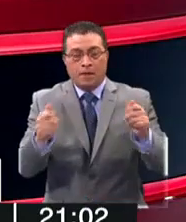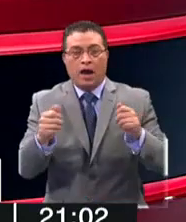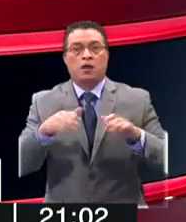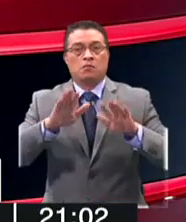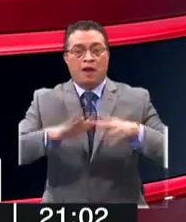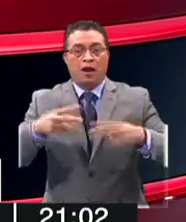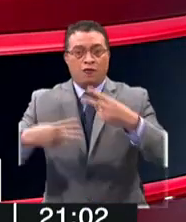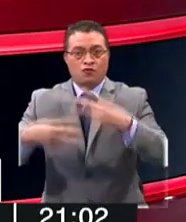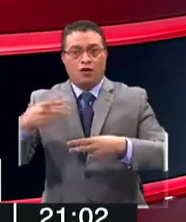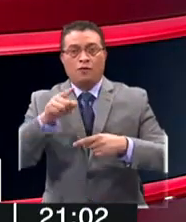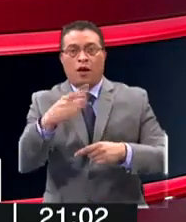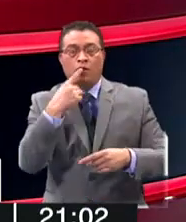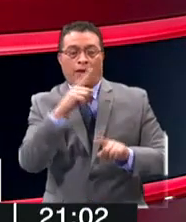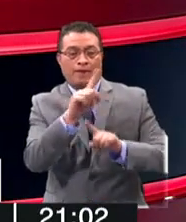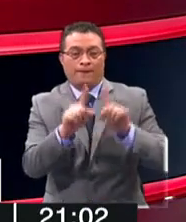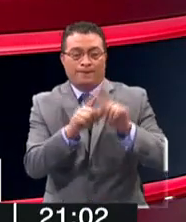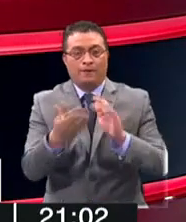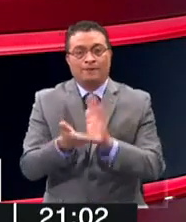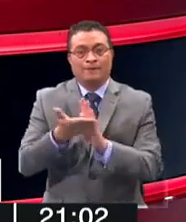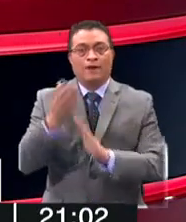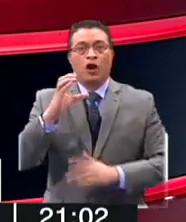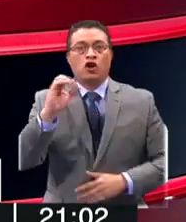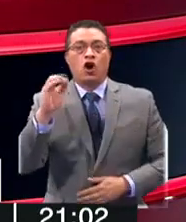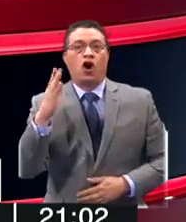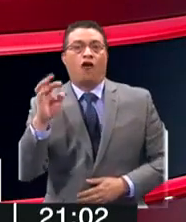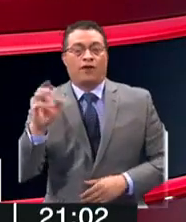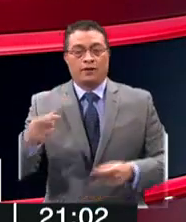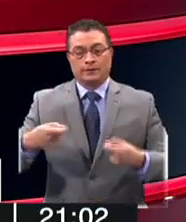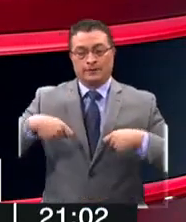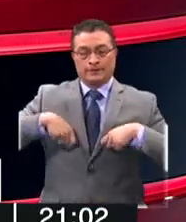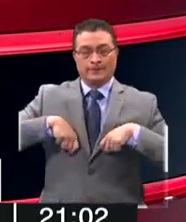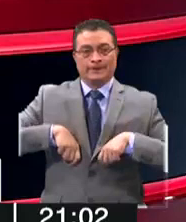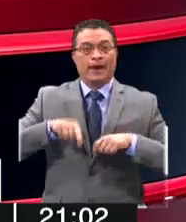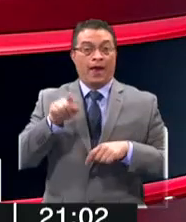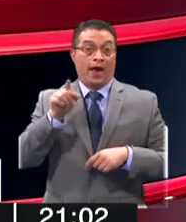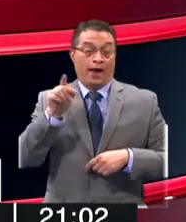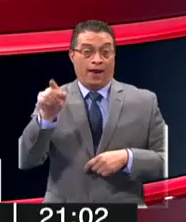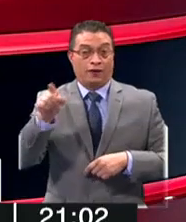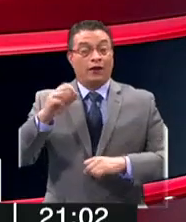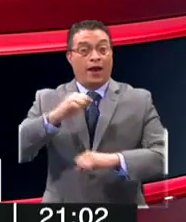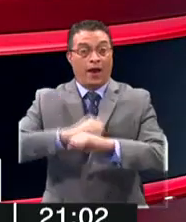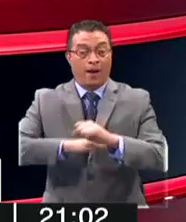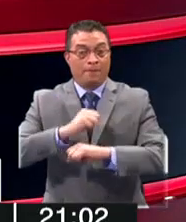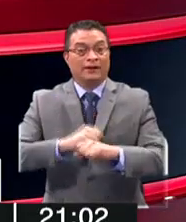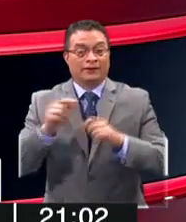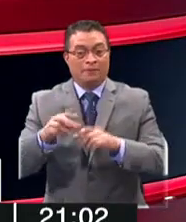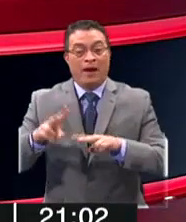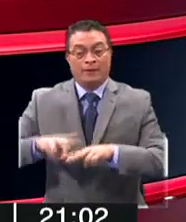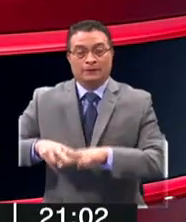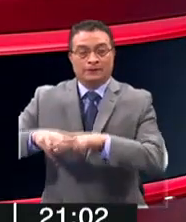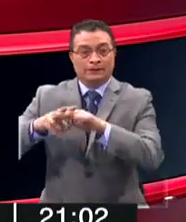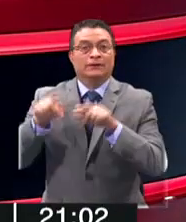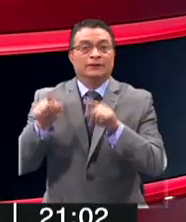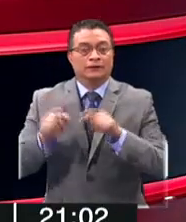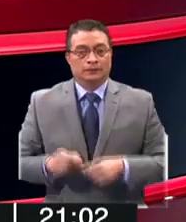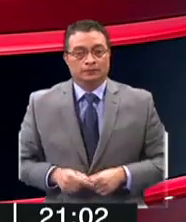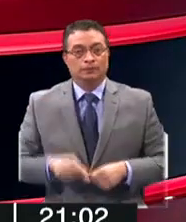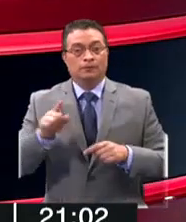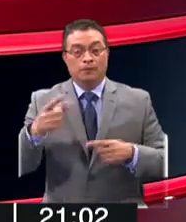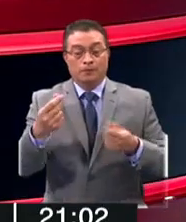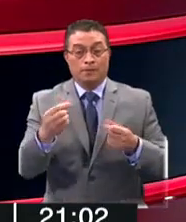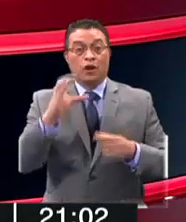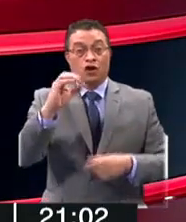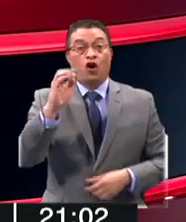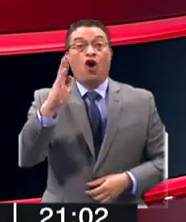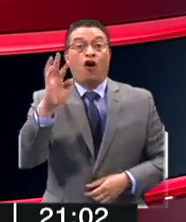paralización con fines especulativos, dicen, beneficiándose, aseguran los trabajadores, con una mayor capitalización bursátil y un precio